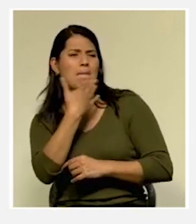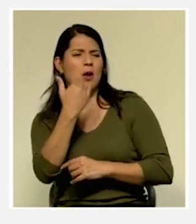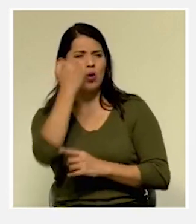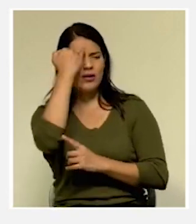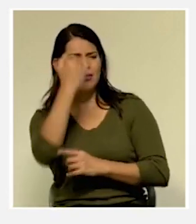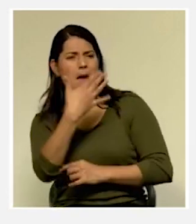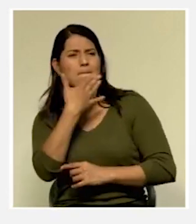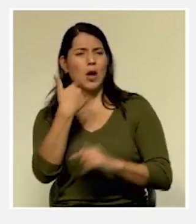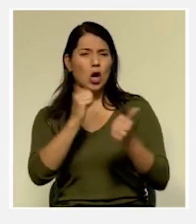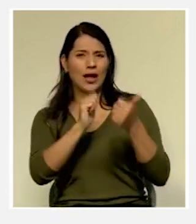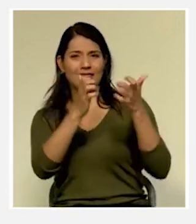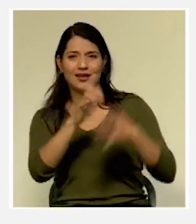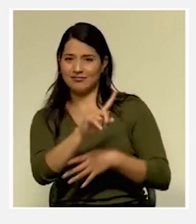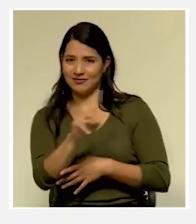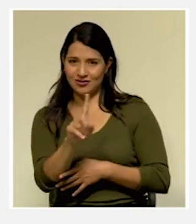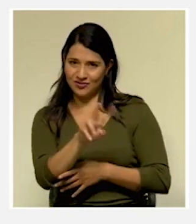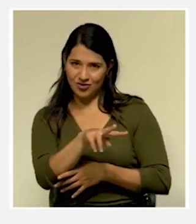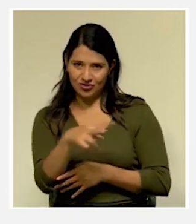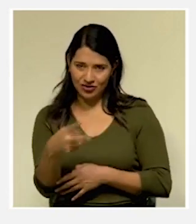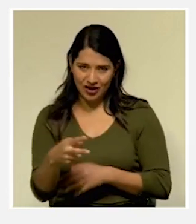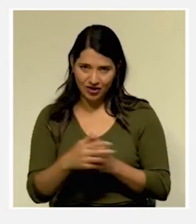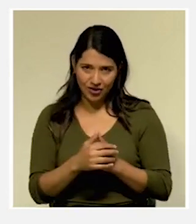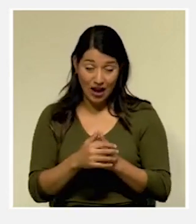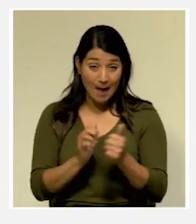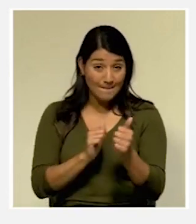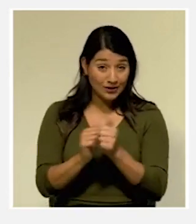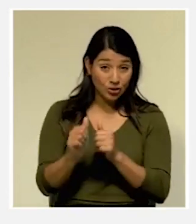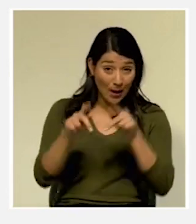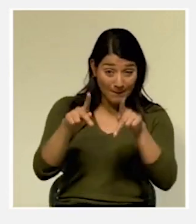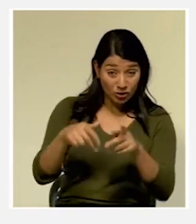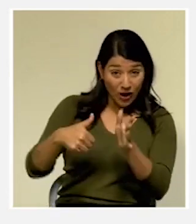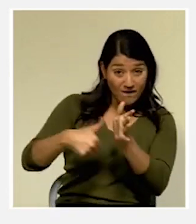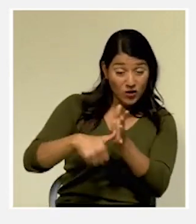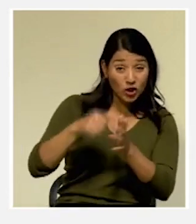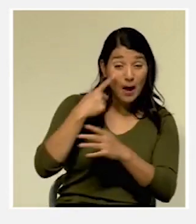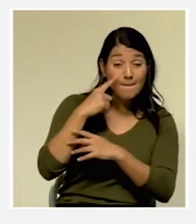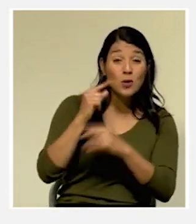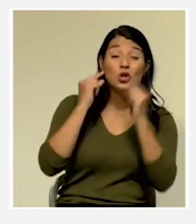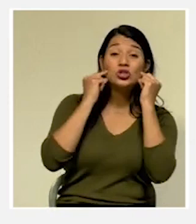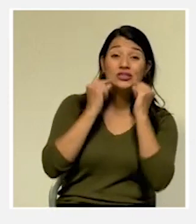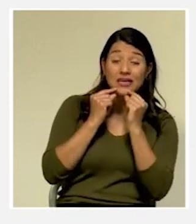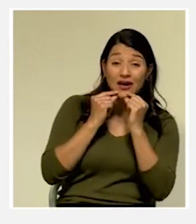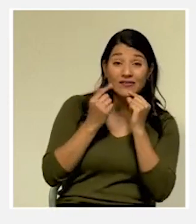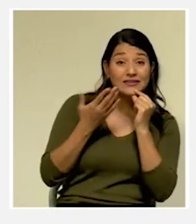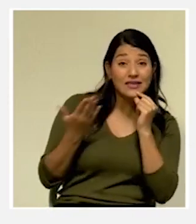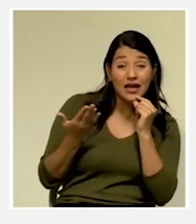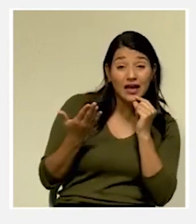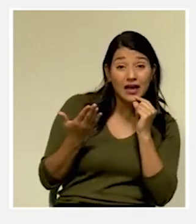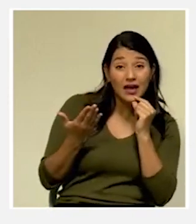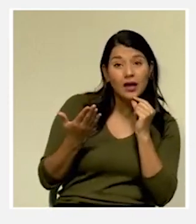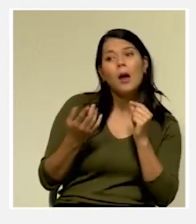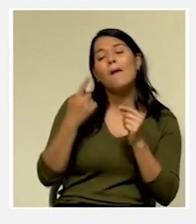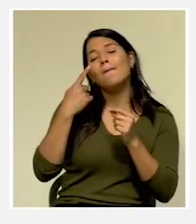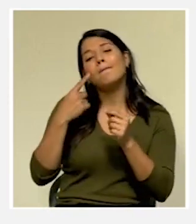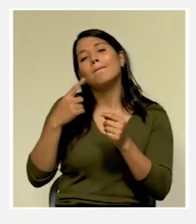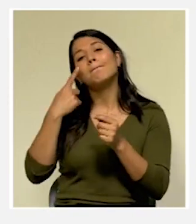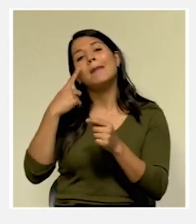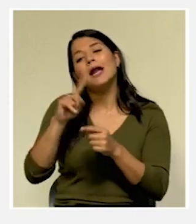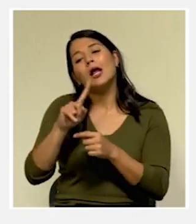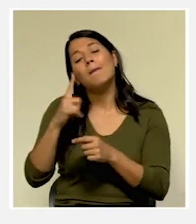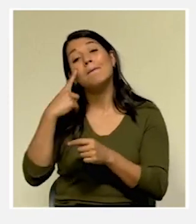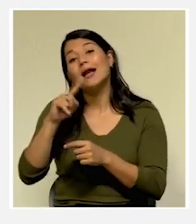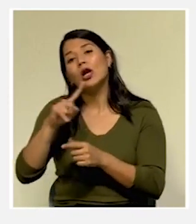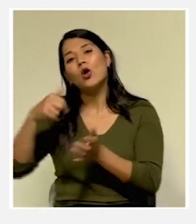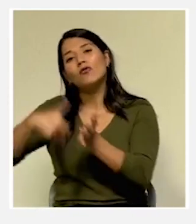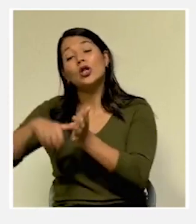mejor candidato. Todo lo contrario, hay una mayoría que está señalando que la ventaja de Rodrigo Chávez es no ser Figueres. Ajá, así